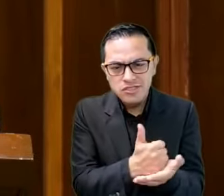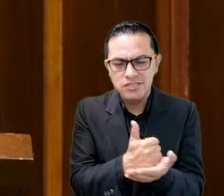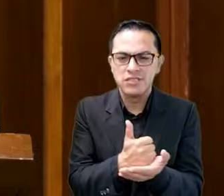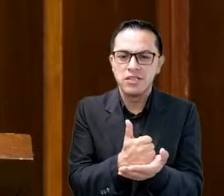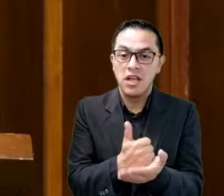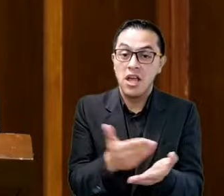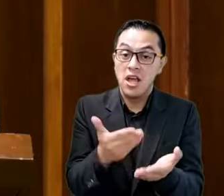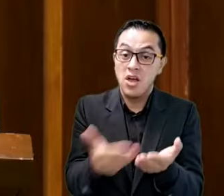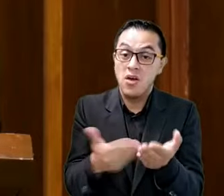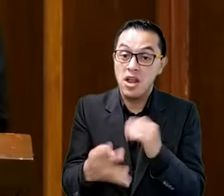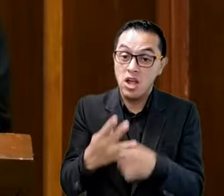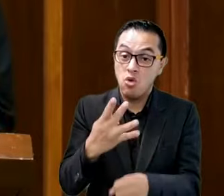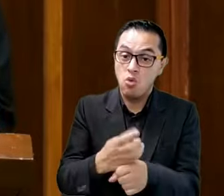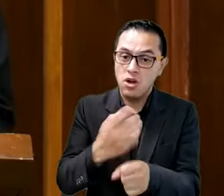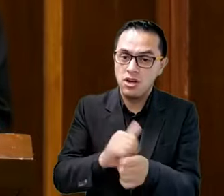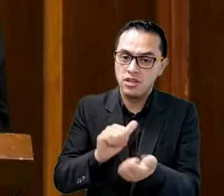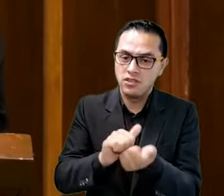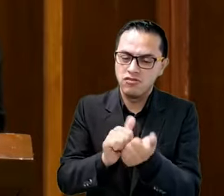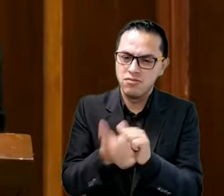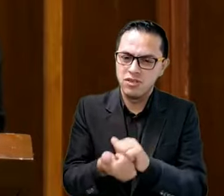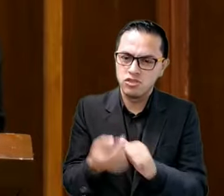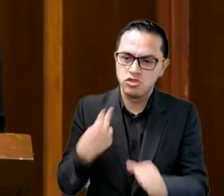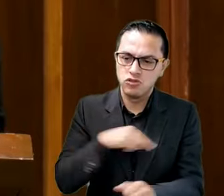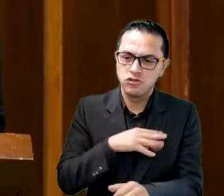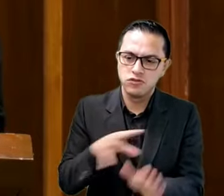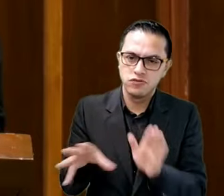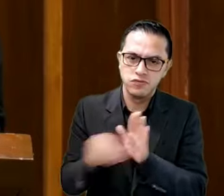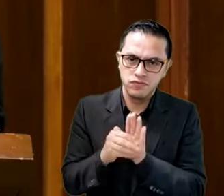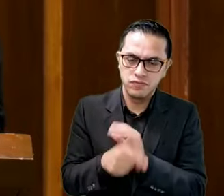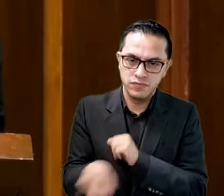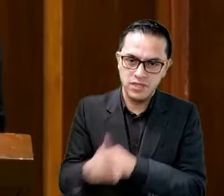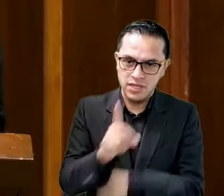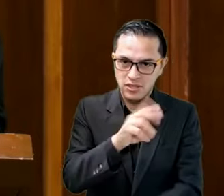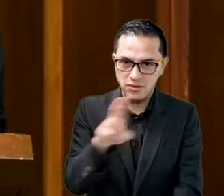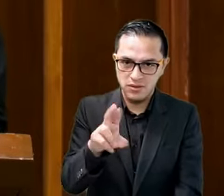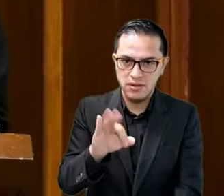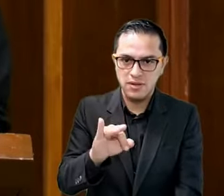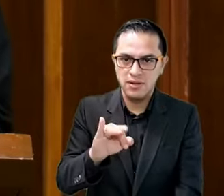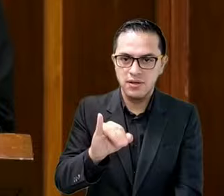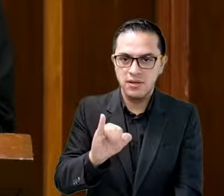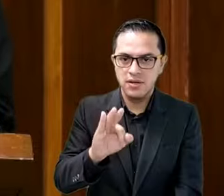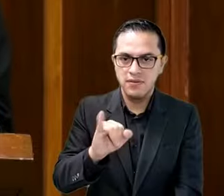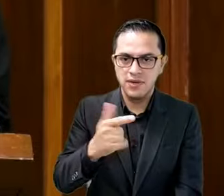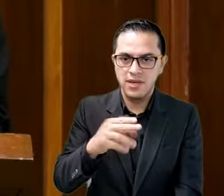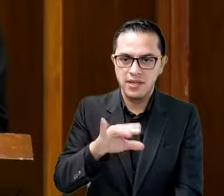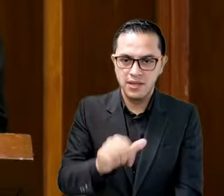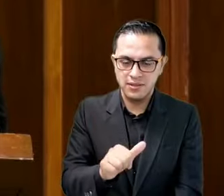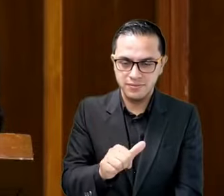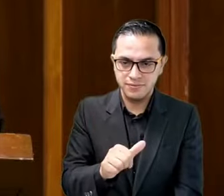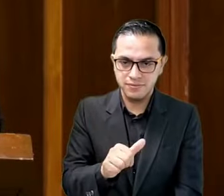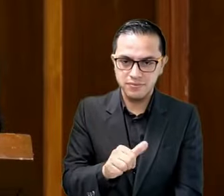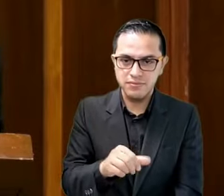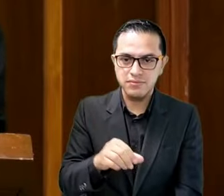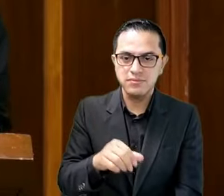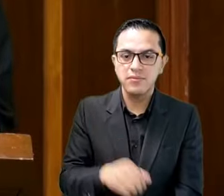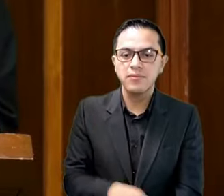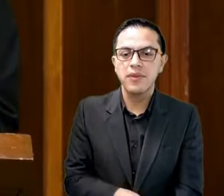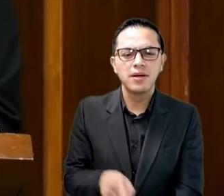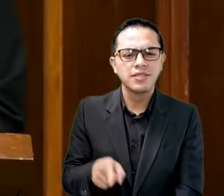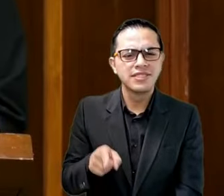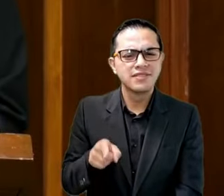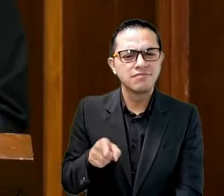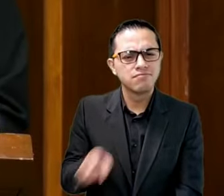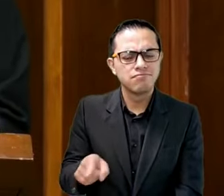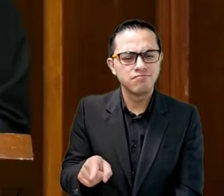cuarta transformación la doctora ifigenia Martínez no fue Simplemente